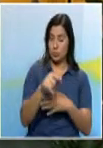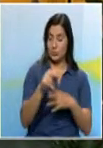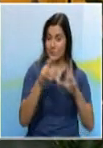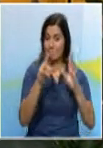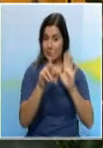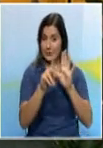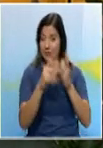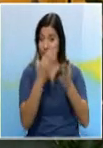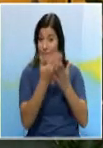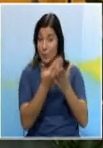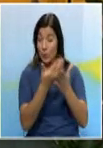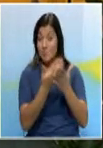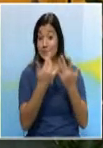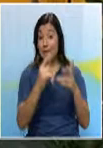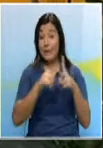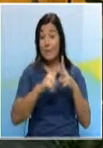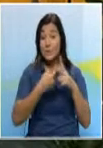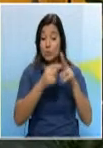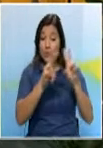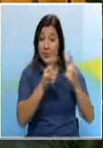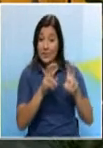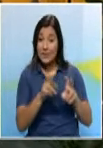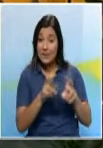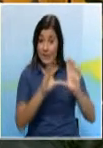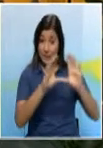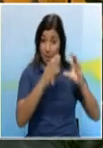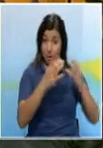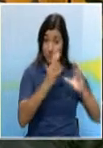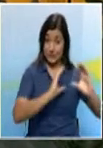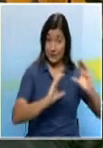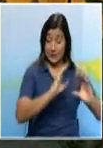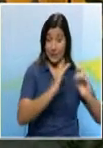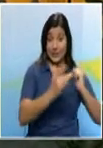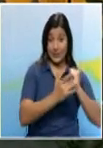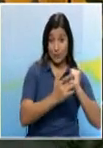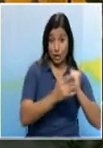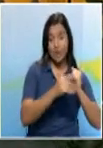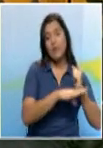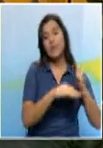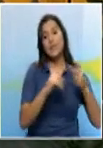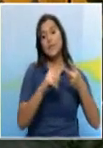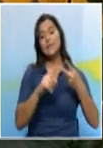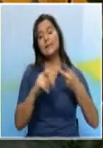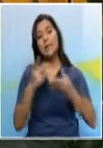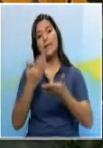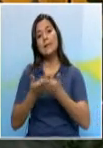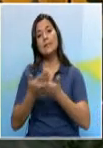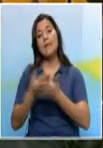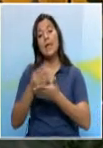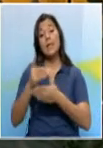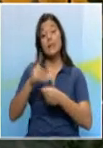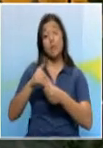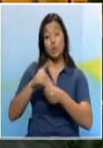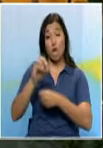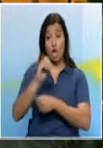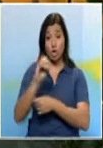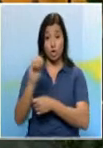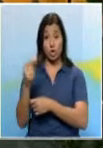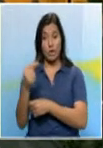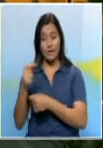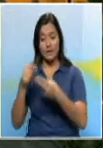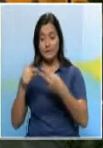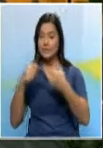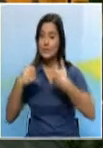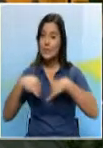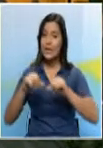que comenzó el análisis de la Comisión de Ciencia y Tecnología, y esta del diputado Otto Guevara, continuarán en la Comisión de Asuntos Económicos.